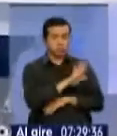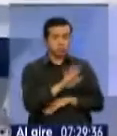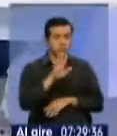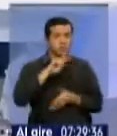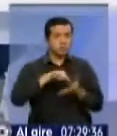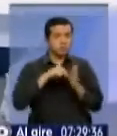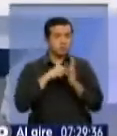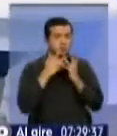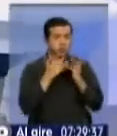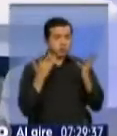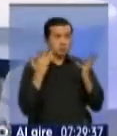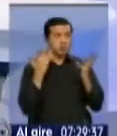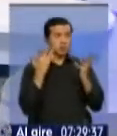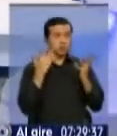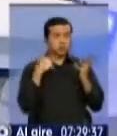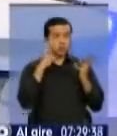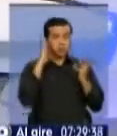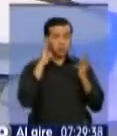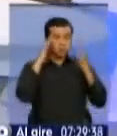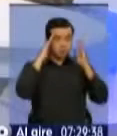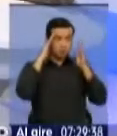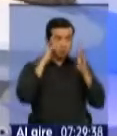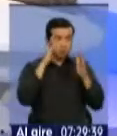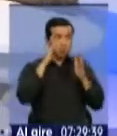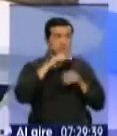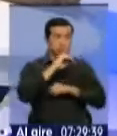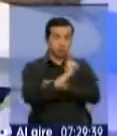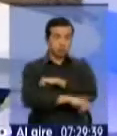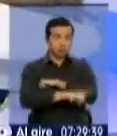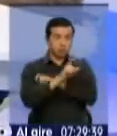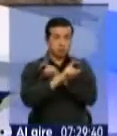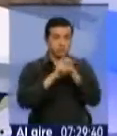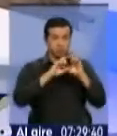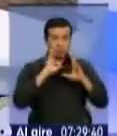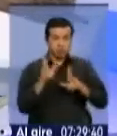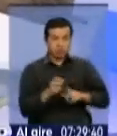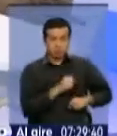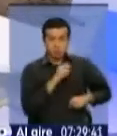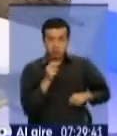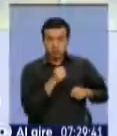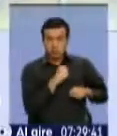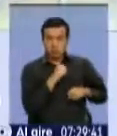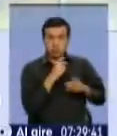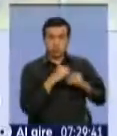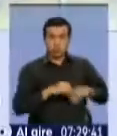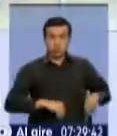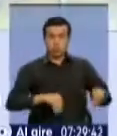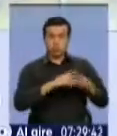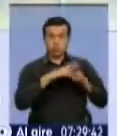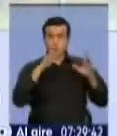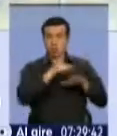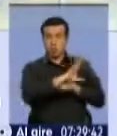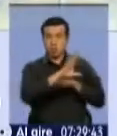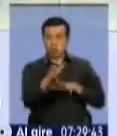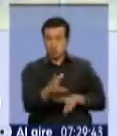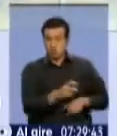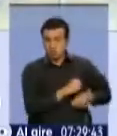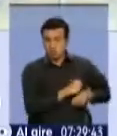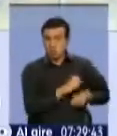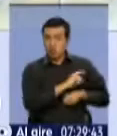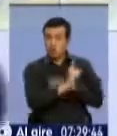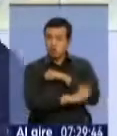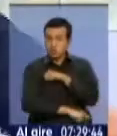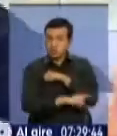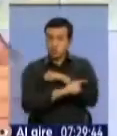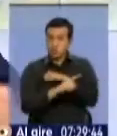significaría entonces que ustedes le van a poner más énfasis a castigar al concentrador y tenedor de grandes tierras rurales y para evitar